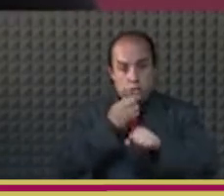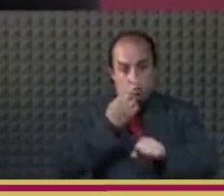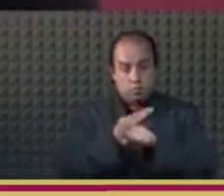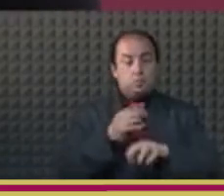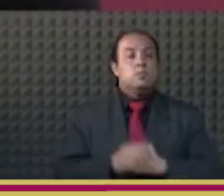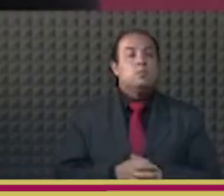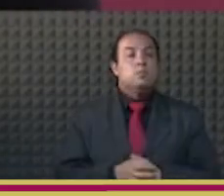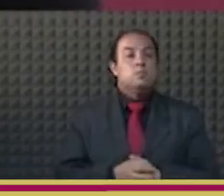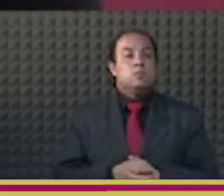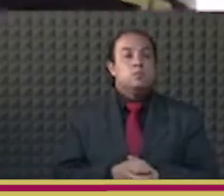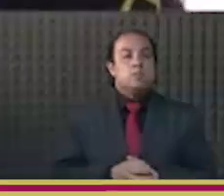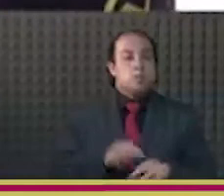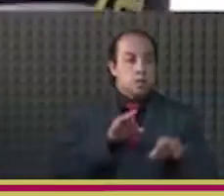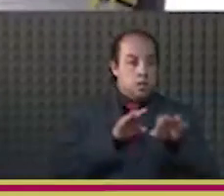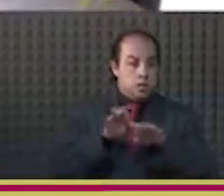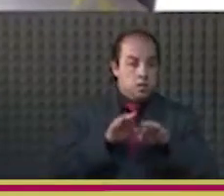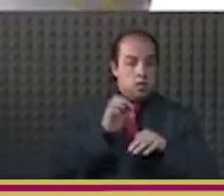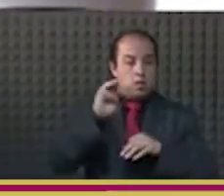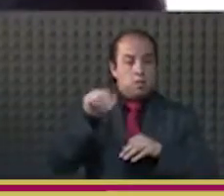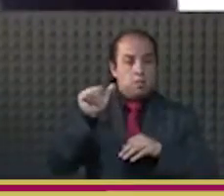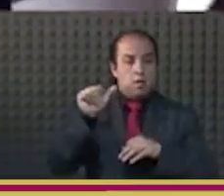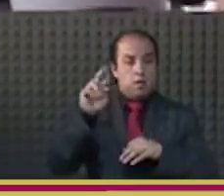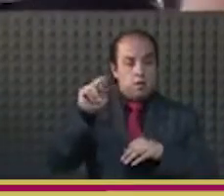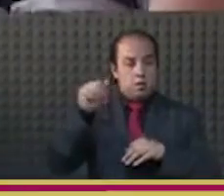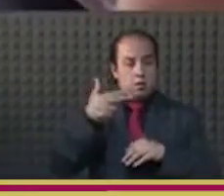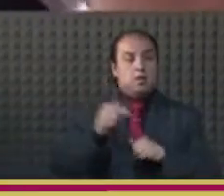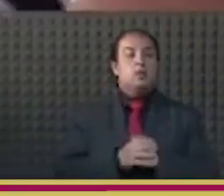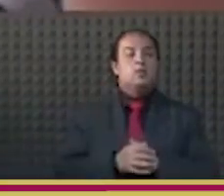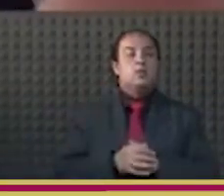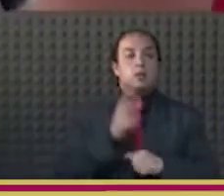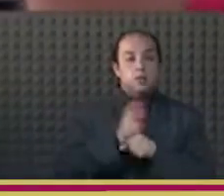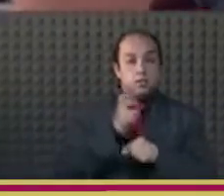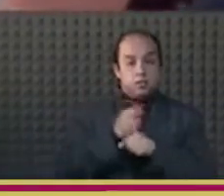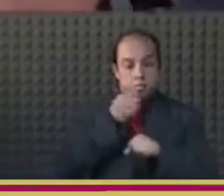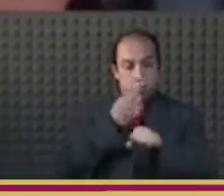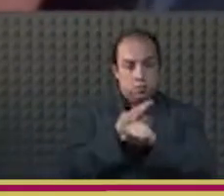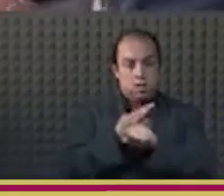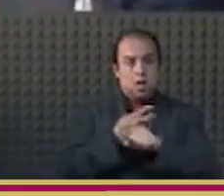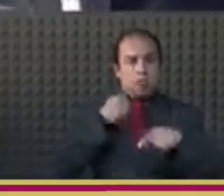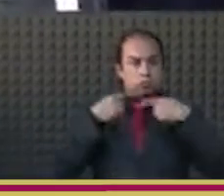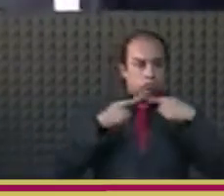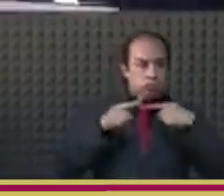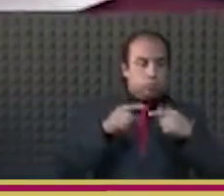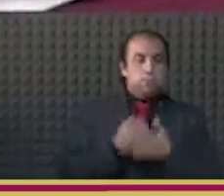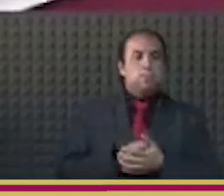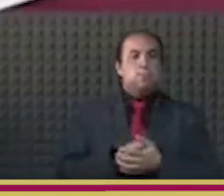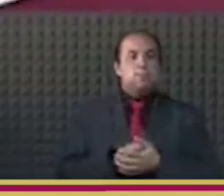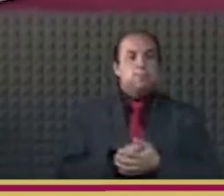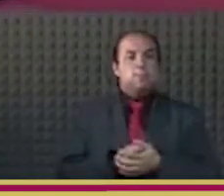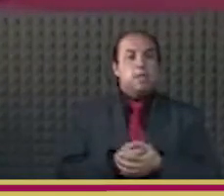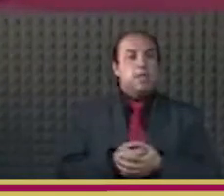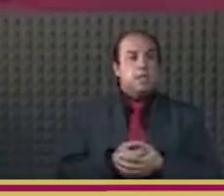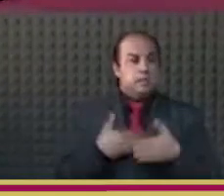Subsecretaría de Trabajo, de Marat Bolaños, subsecretario que nos estuvo aquí comentando, cobran todo el